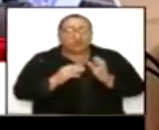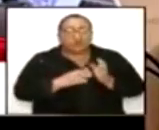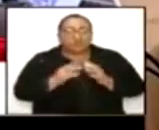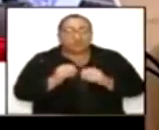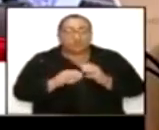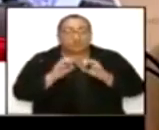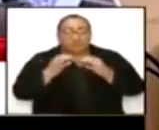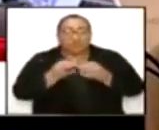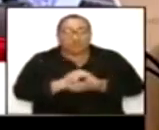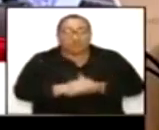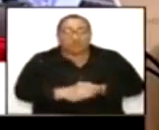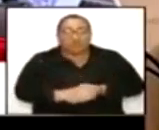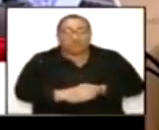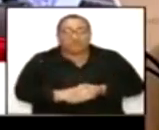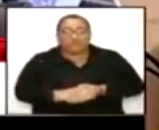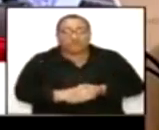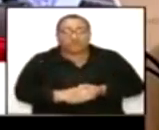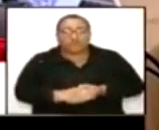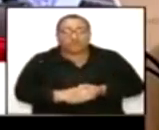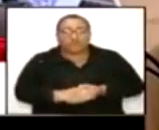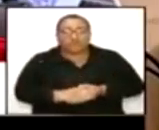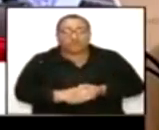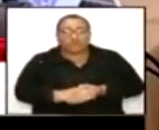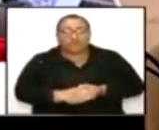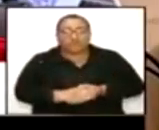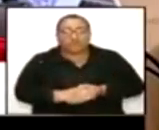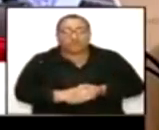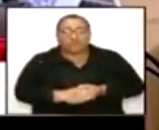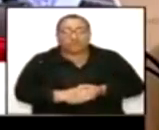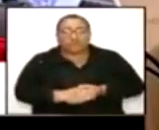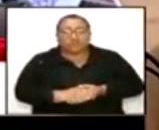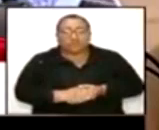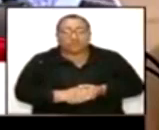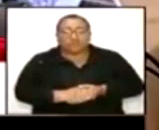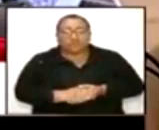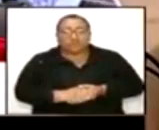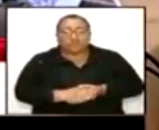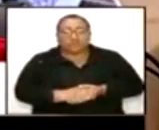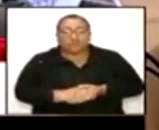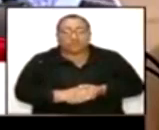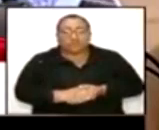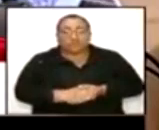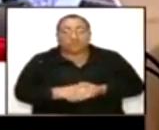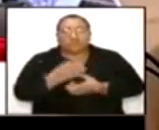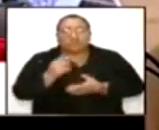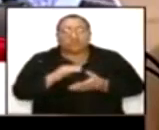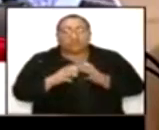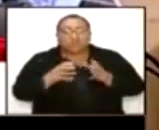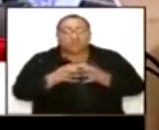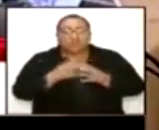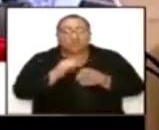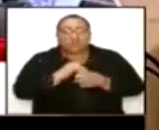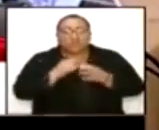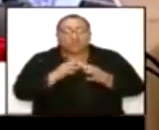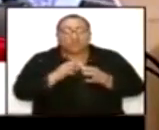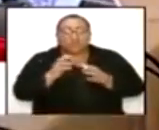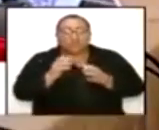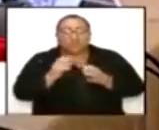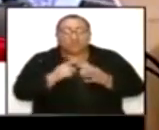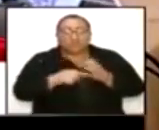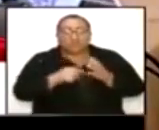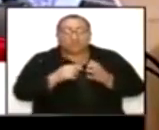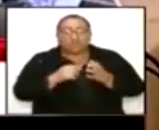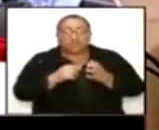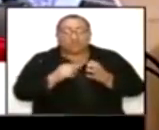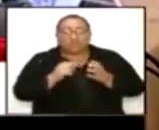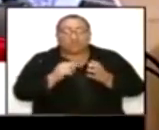planificación familiar y otras medidas de distribución, por ejemplo, gratuita de anticonceptivos oral de emergencia en el sistema de salud pública, etc. y en